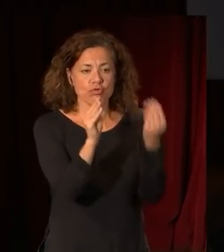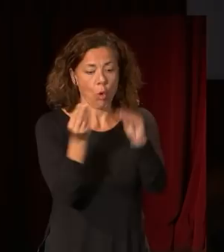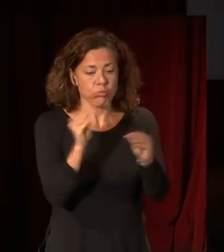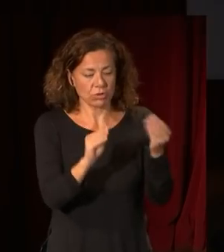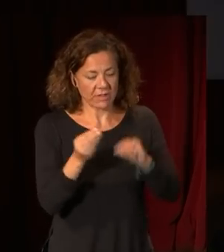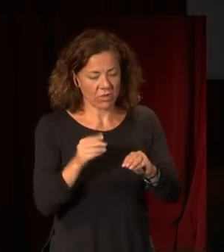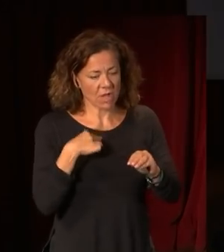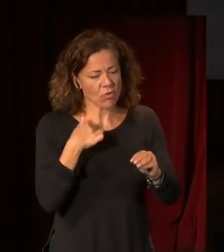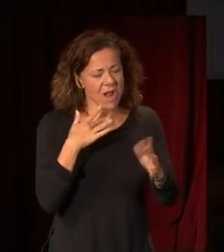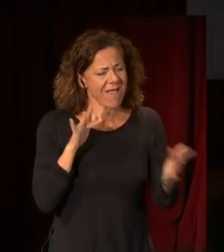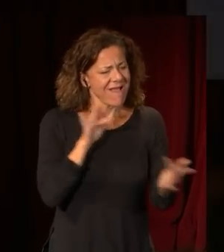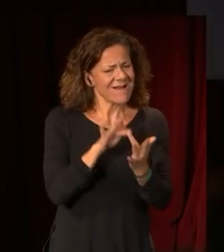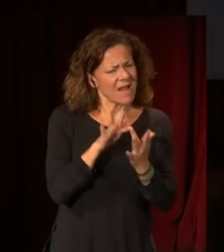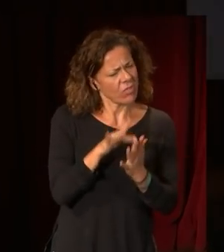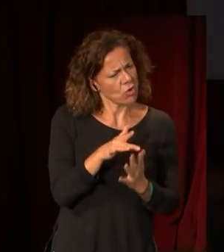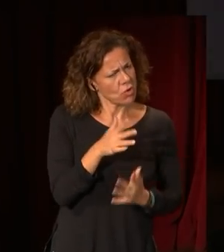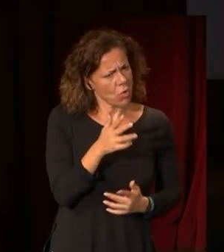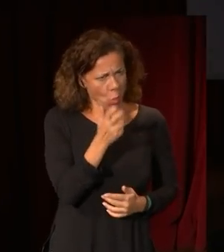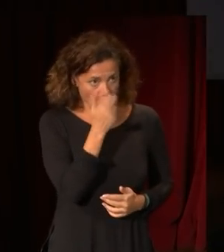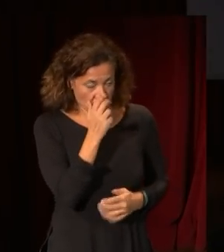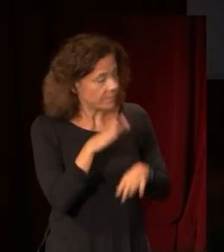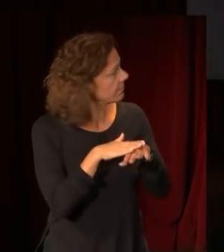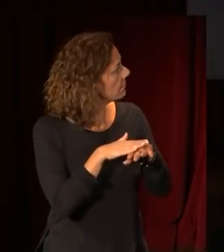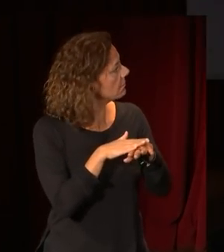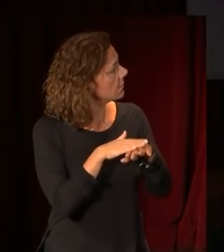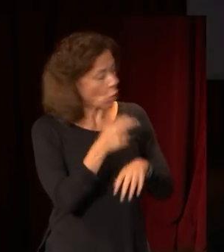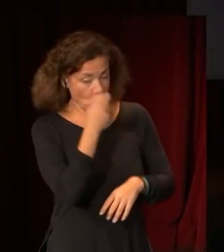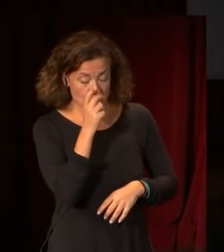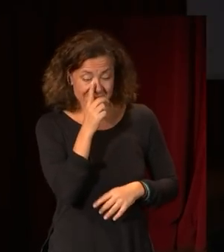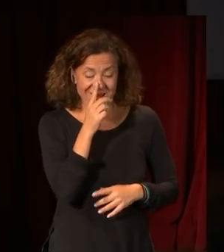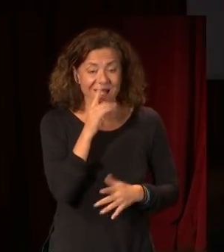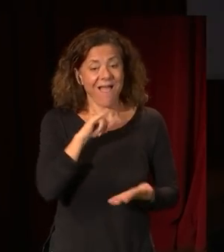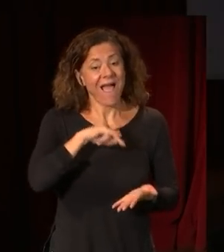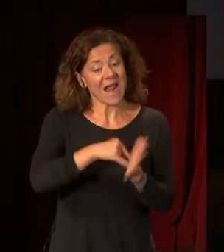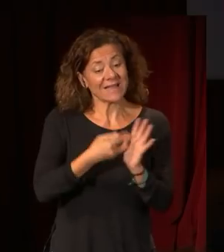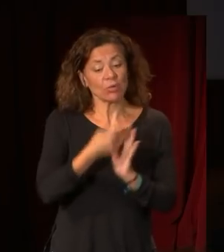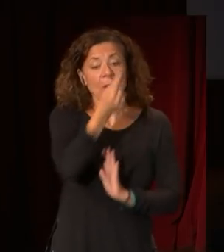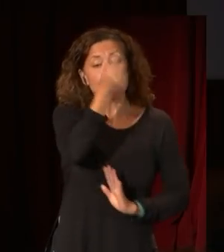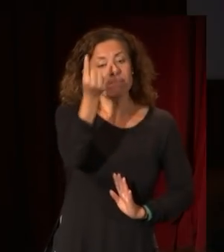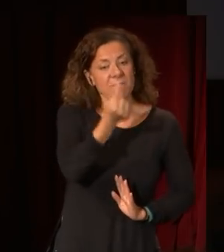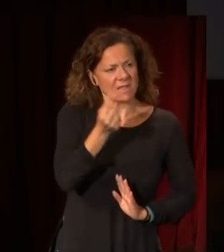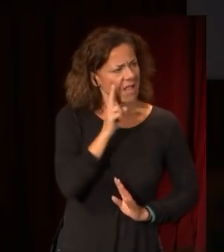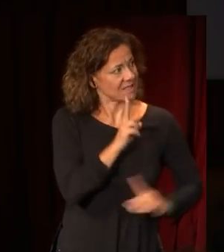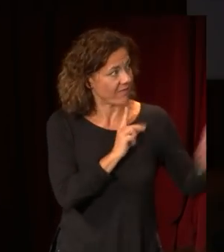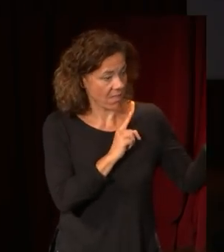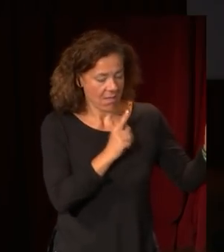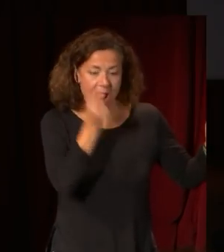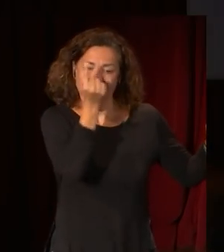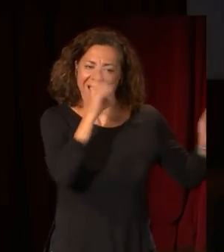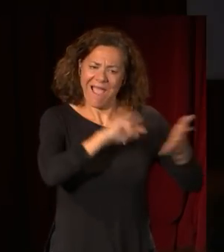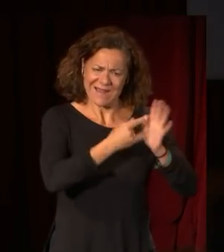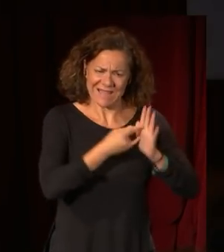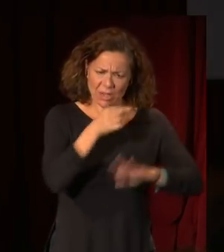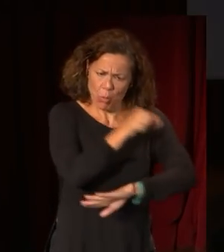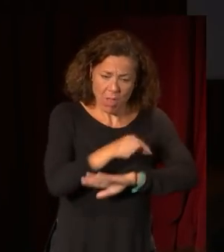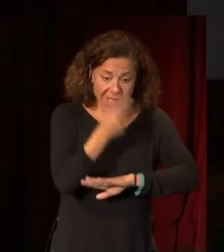establece una relación muy curiosa perdón entre la arquitectura pintada vemos la arquitectura que él pinta